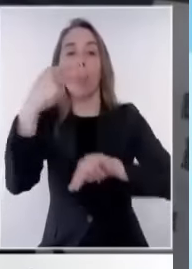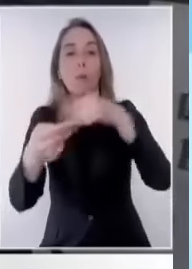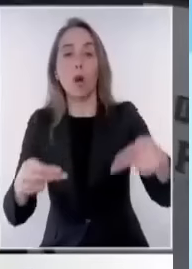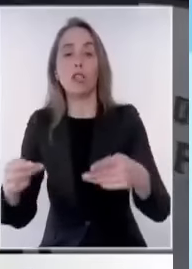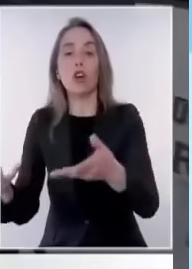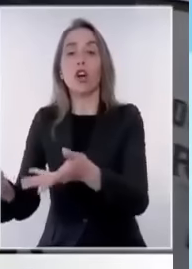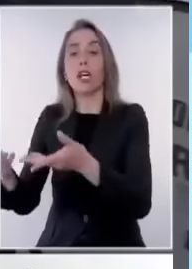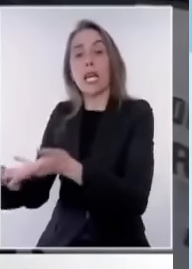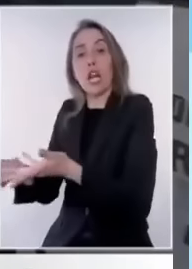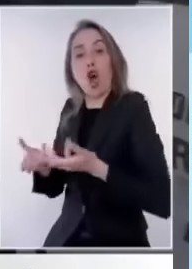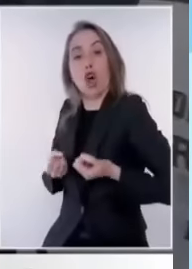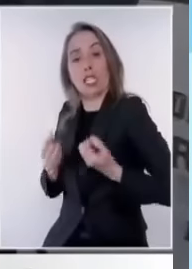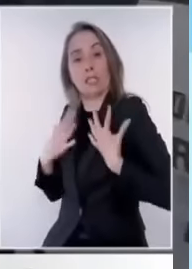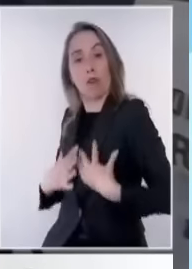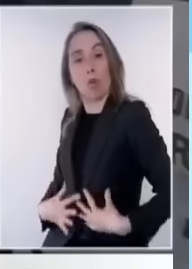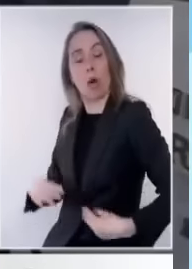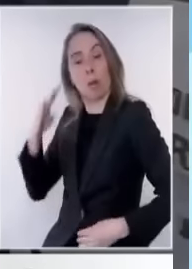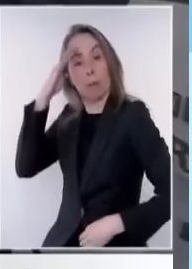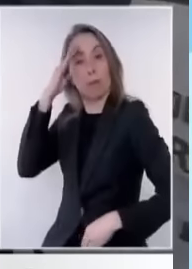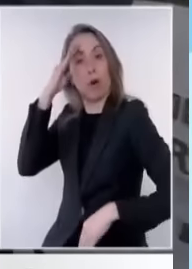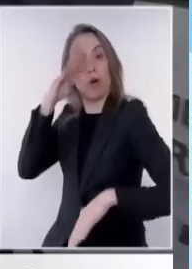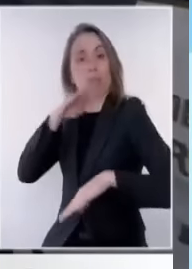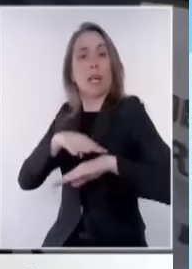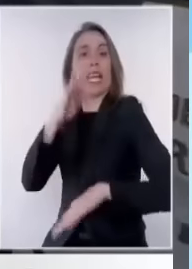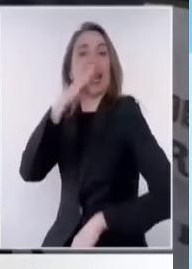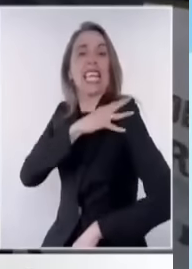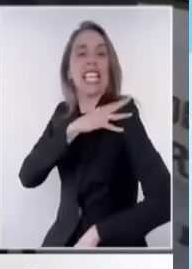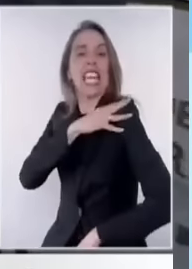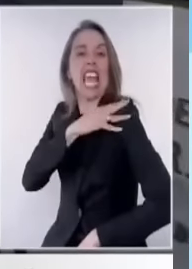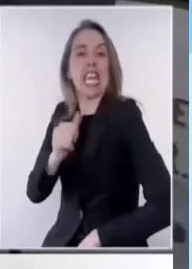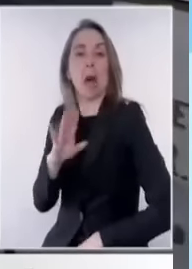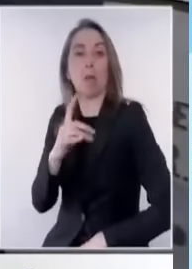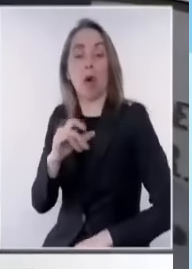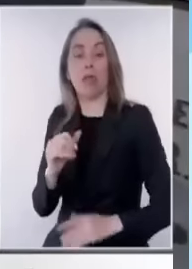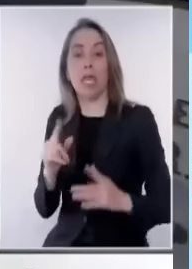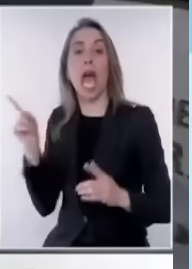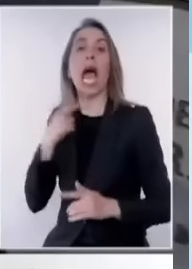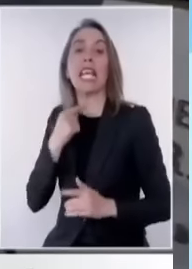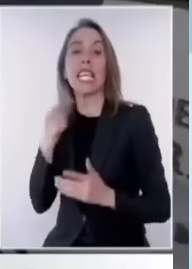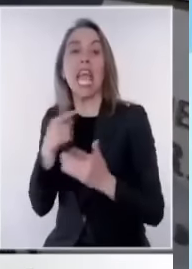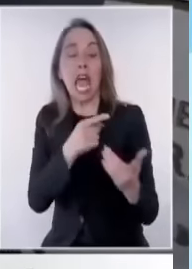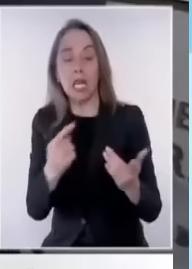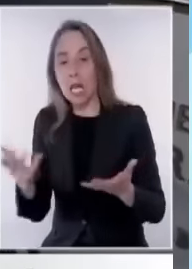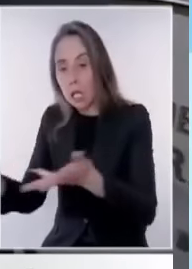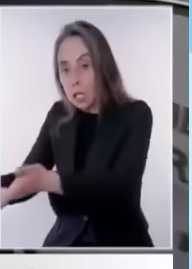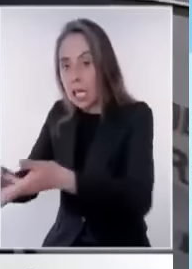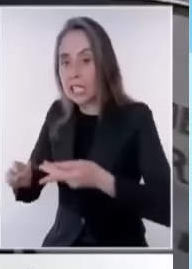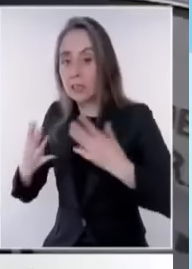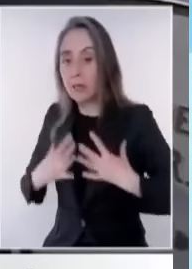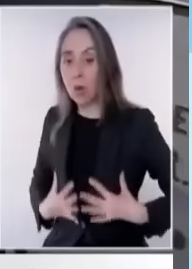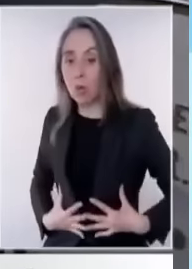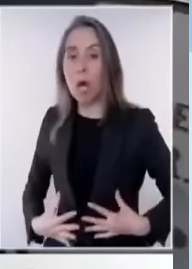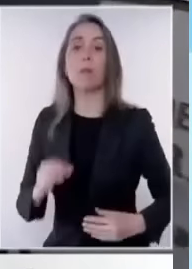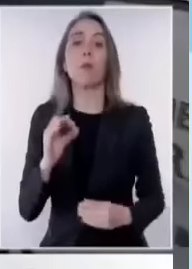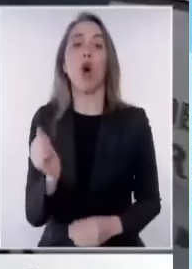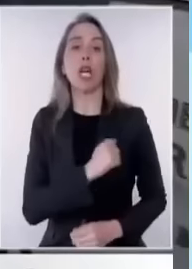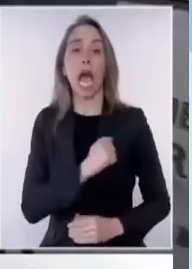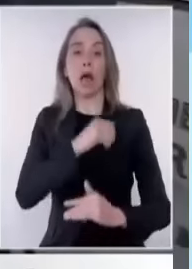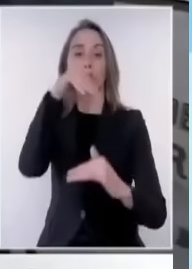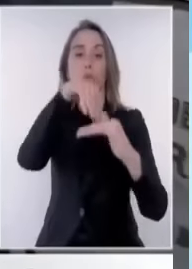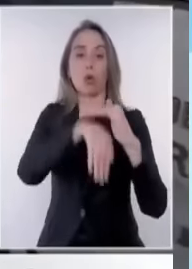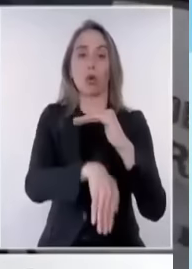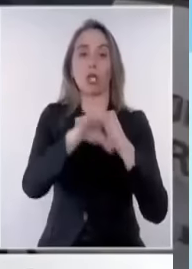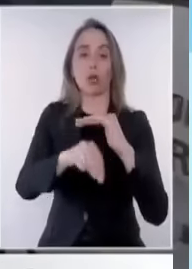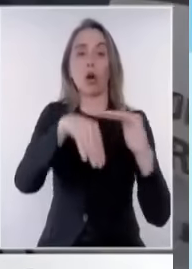al general Buendía, que era la máxima autoridad militar, con la impresión o la intención de que finalmente fueran con Cristina